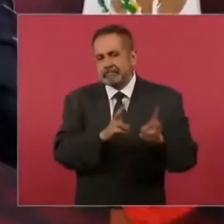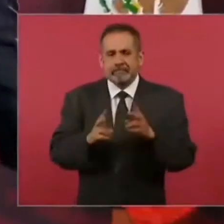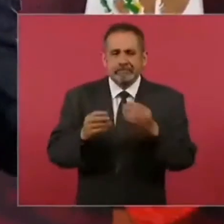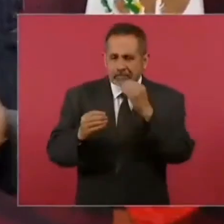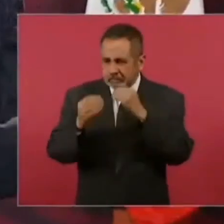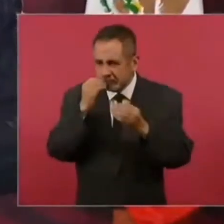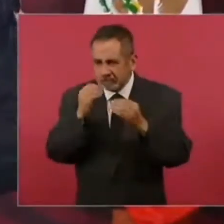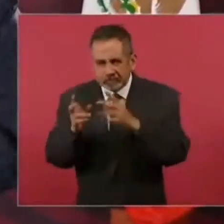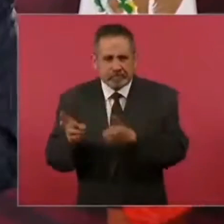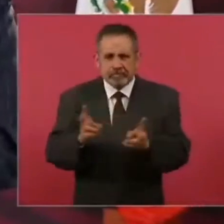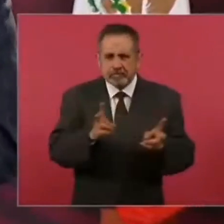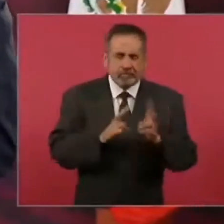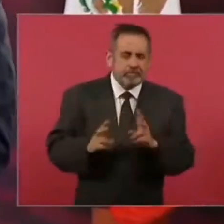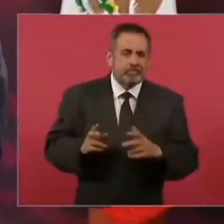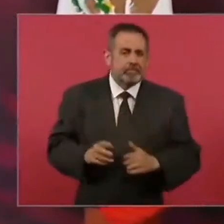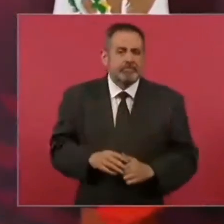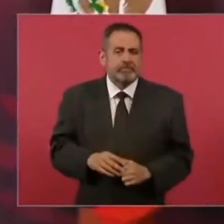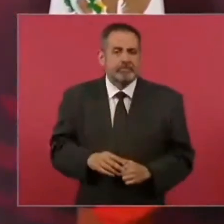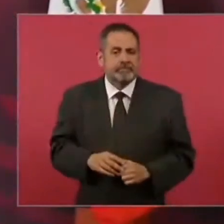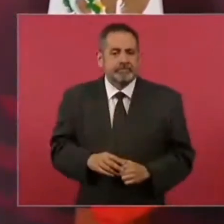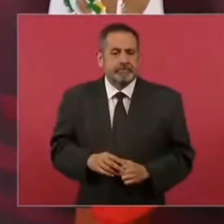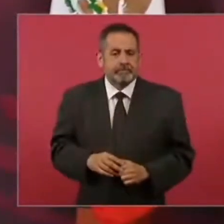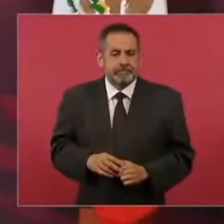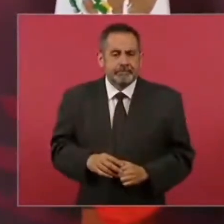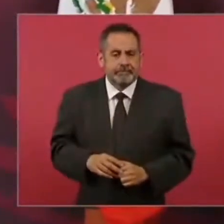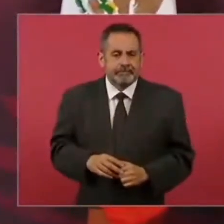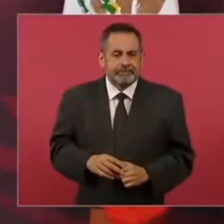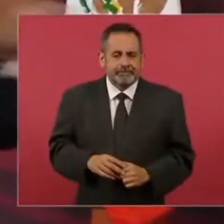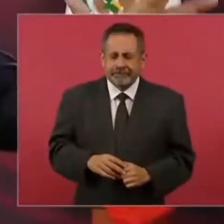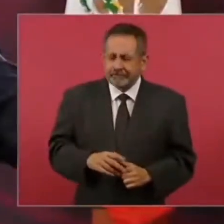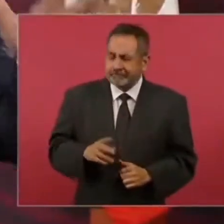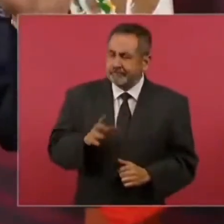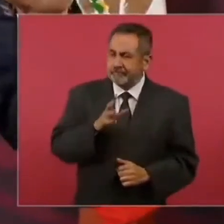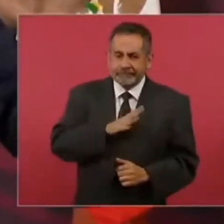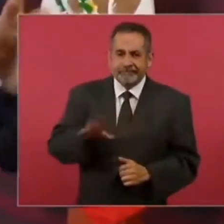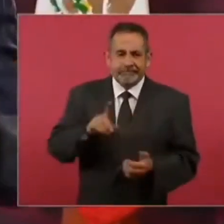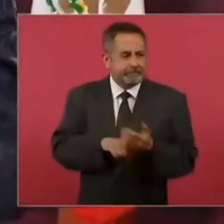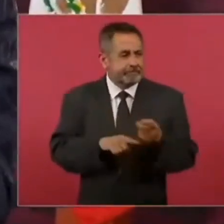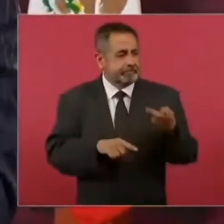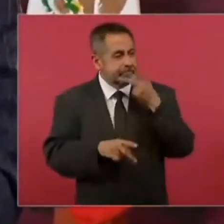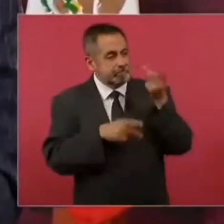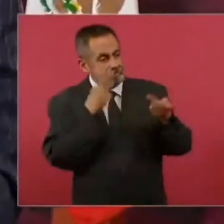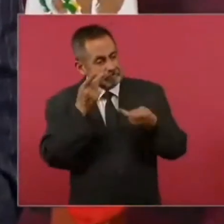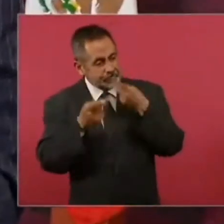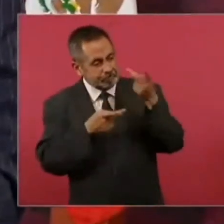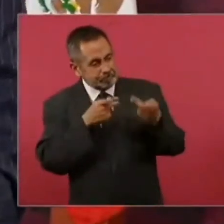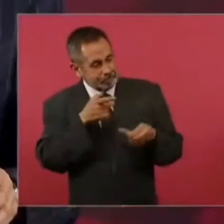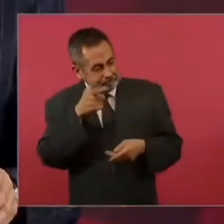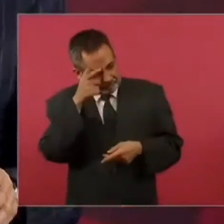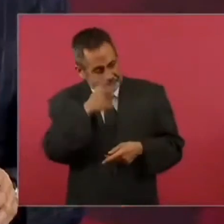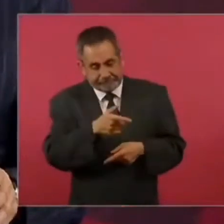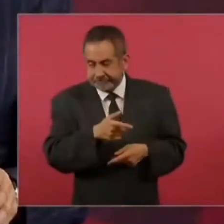una comida, y es increíble lo que dicen.